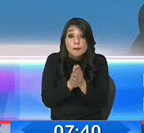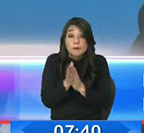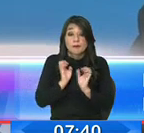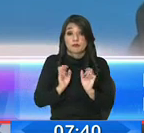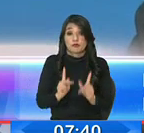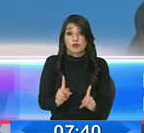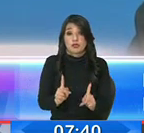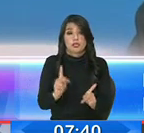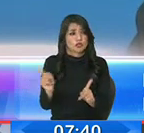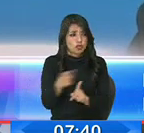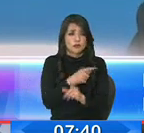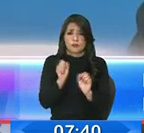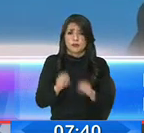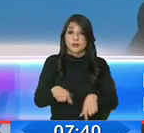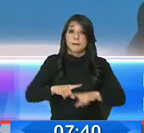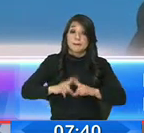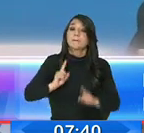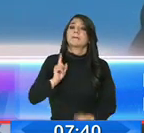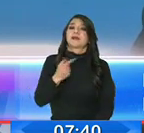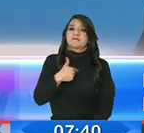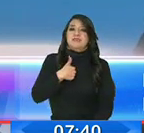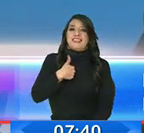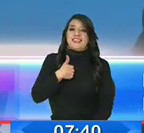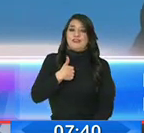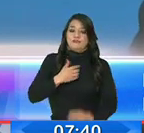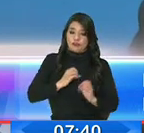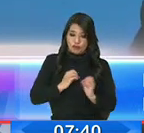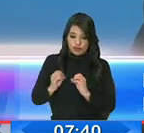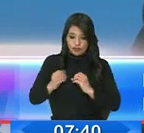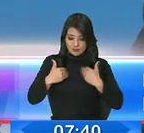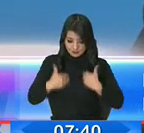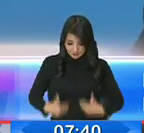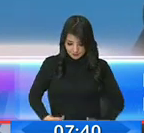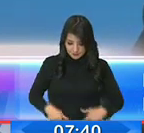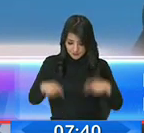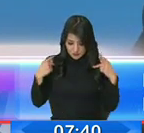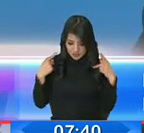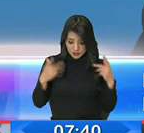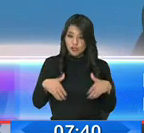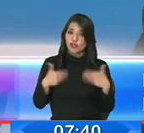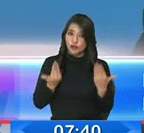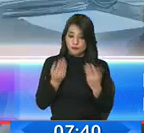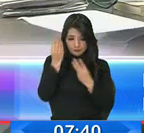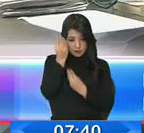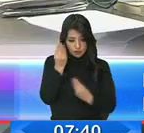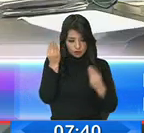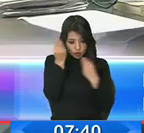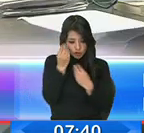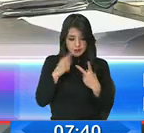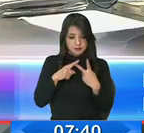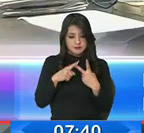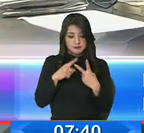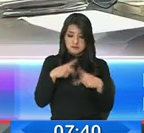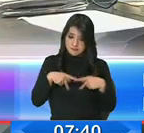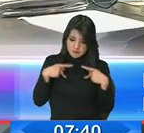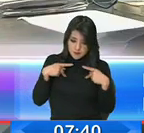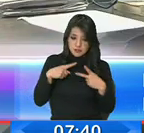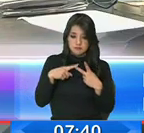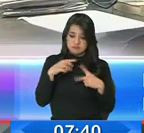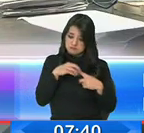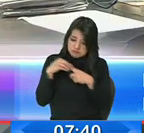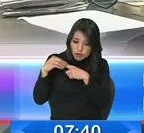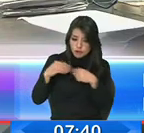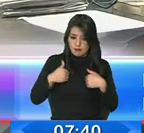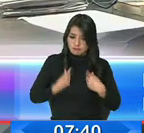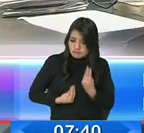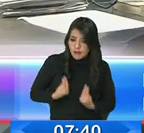todos. Pero claro, uno primero tiene que poner en orden, jerarquizar sus valores, sus posibilidades. Pero